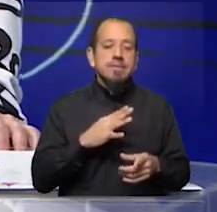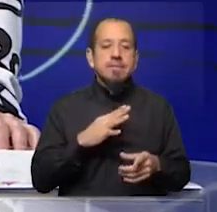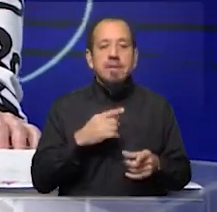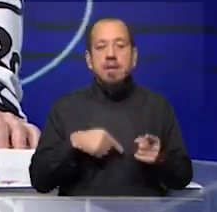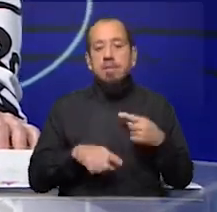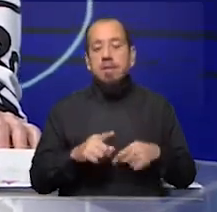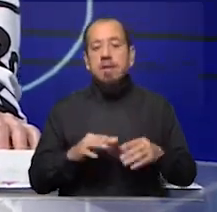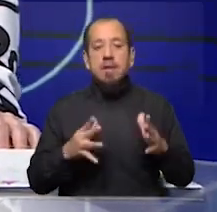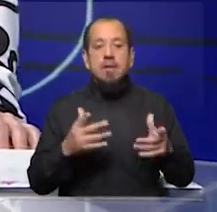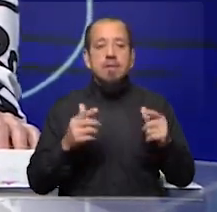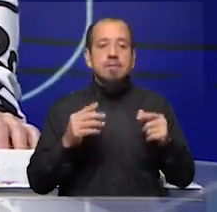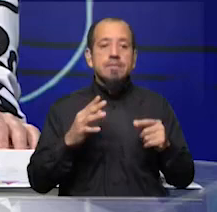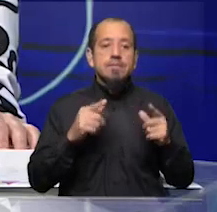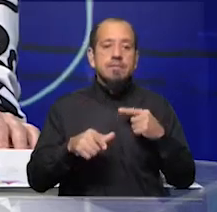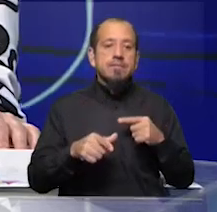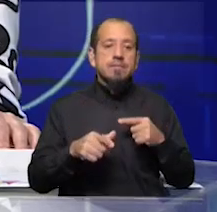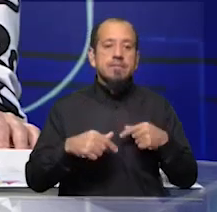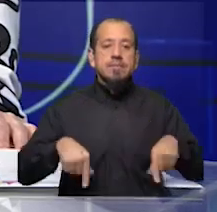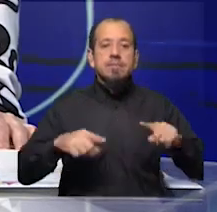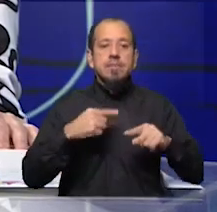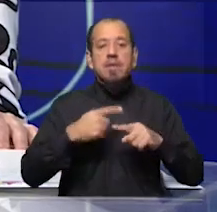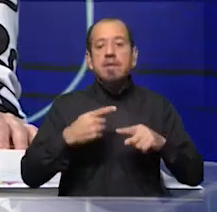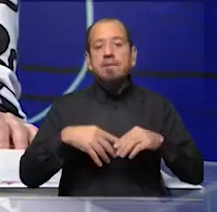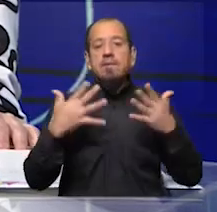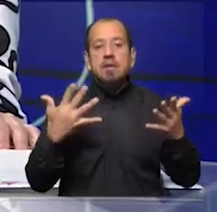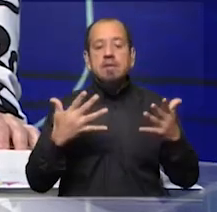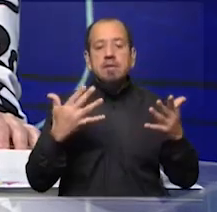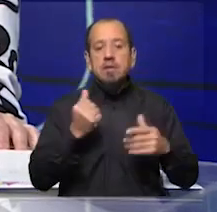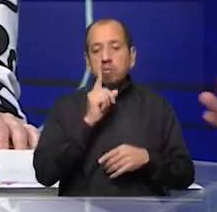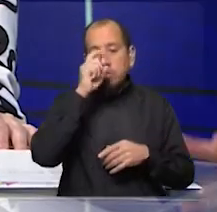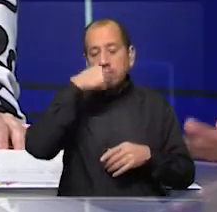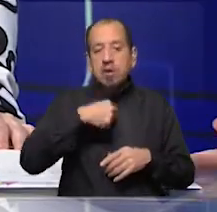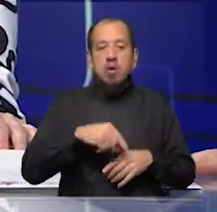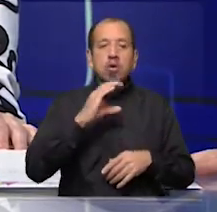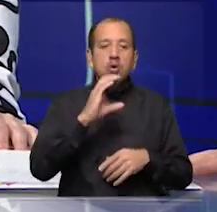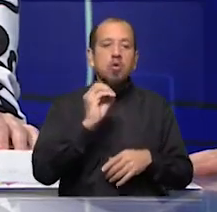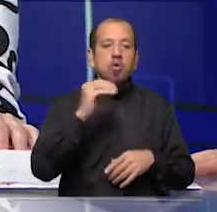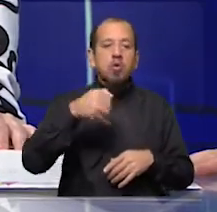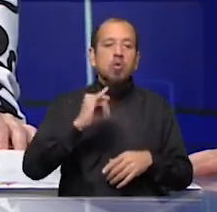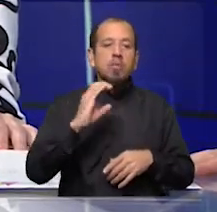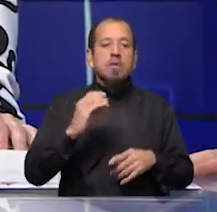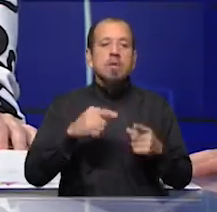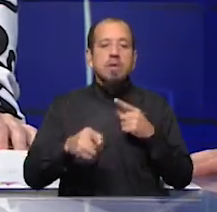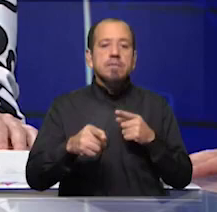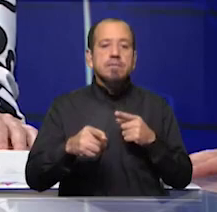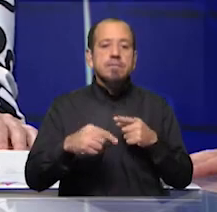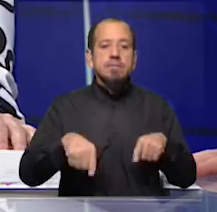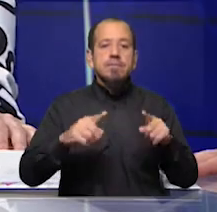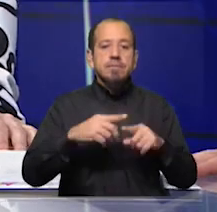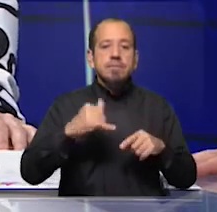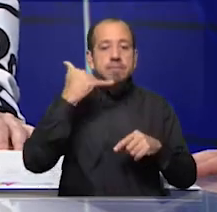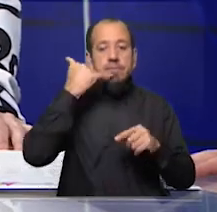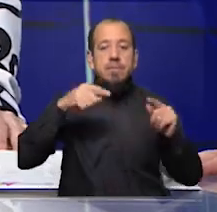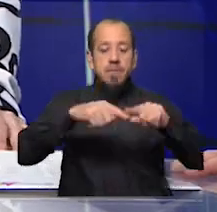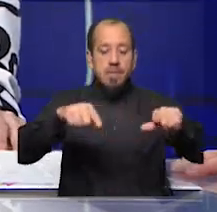que así sea porque tenemos nuestro queridísimo festival llamado Montevideo cómics que va a estar realizándose esta vez en el delantera